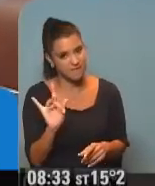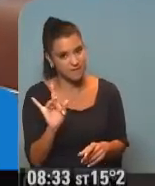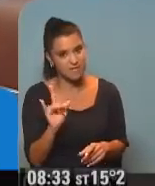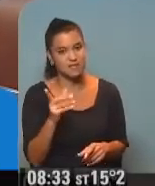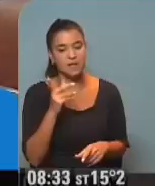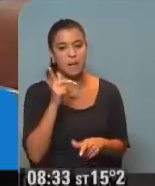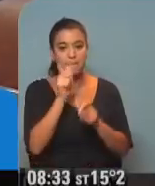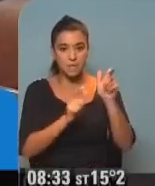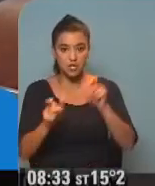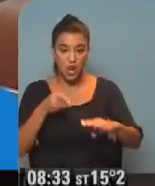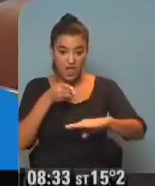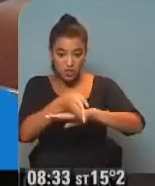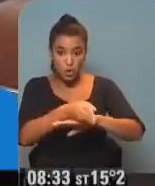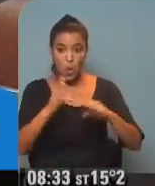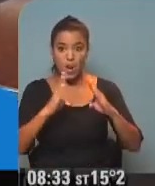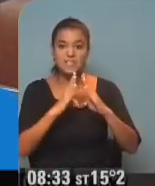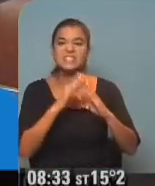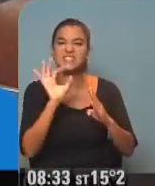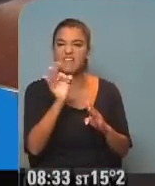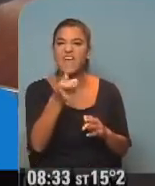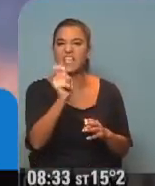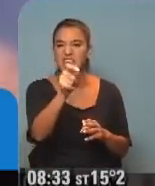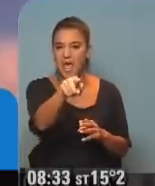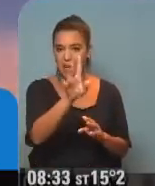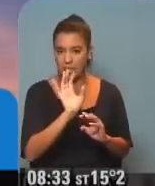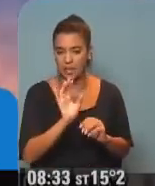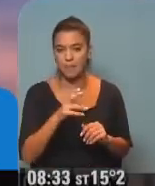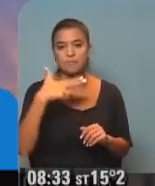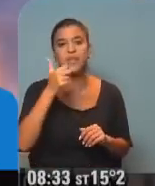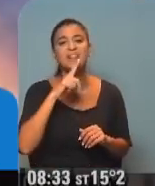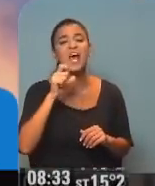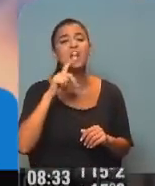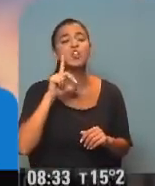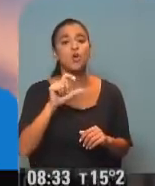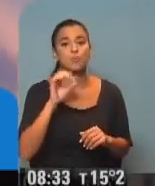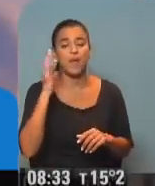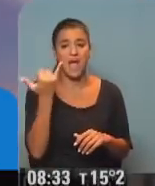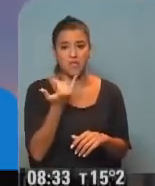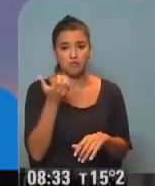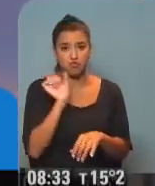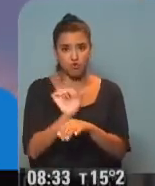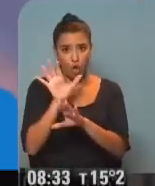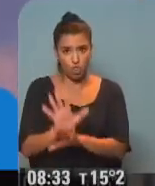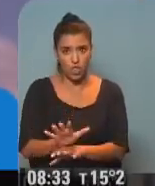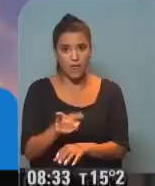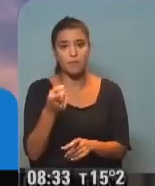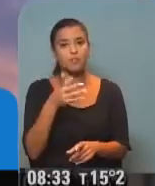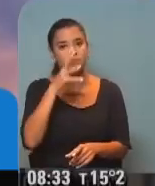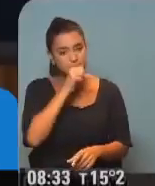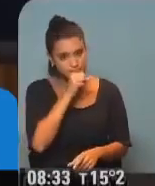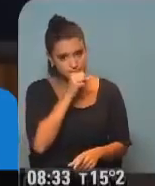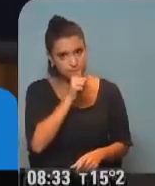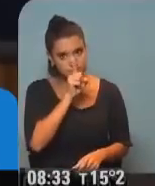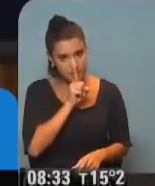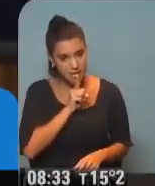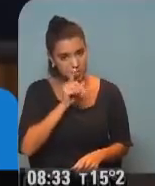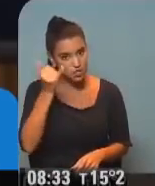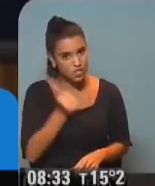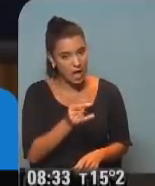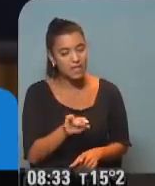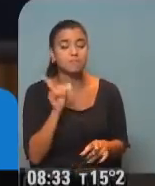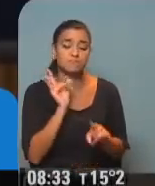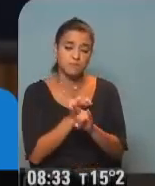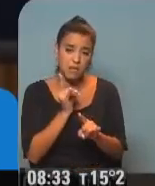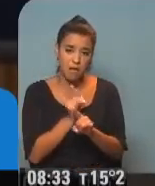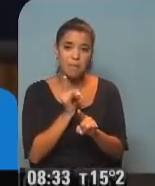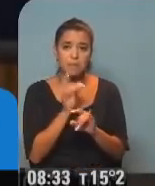fue y que entró a la casa sabía muy bien quién era. Ahora, Natalio, hubo condenas, pero hubo silencios también. Por supuesto, como siempre hubo